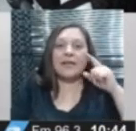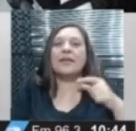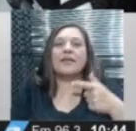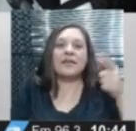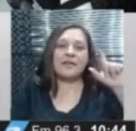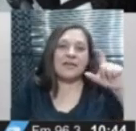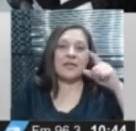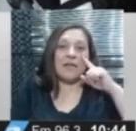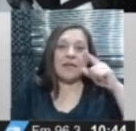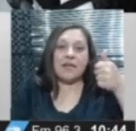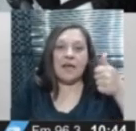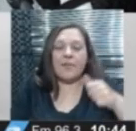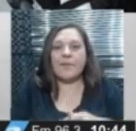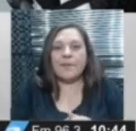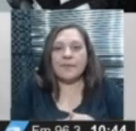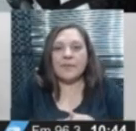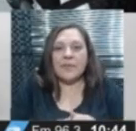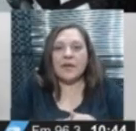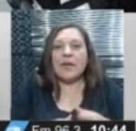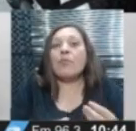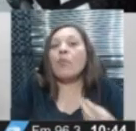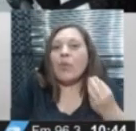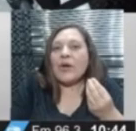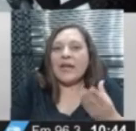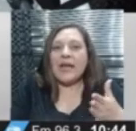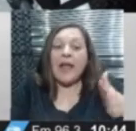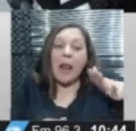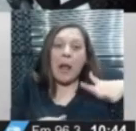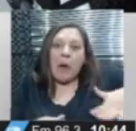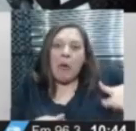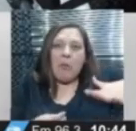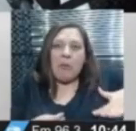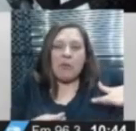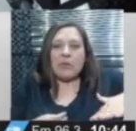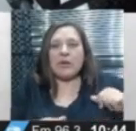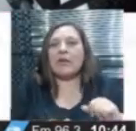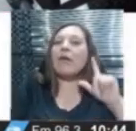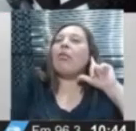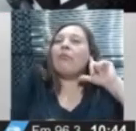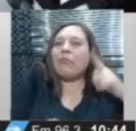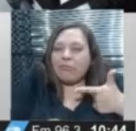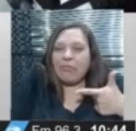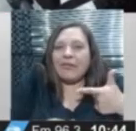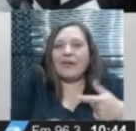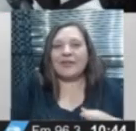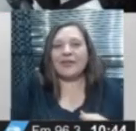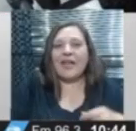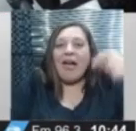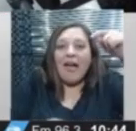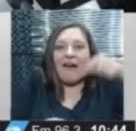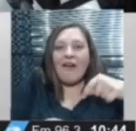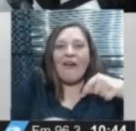personas sordas también está aprendiendo aprendiendo de la comunidad eh